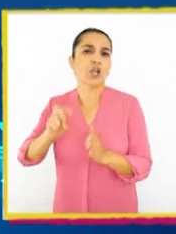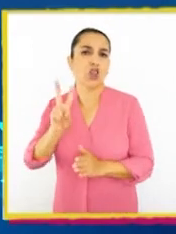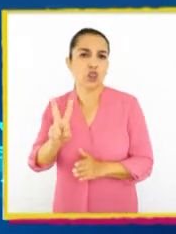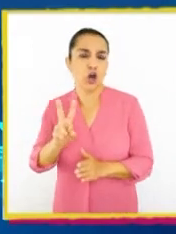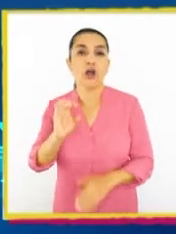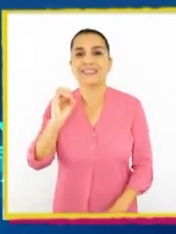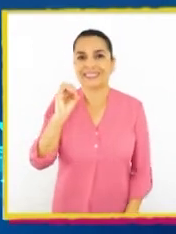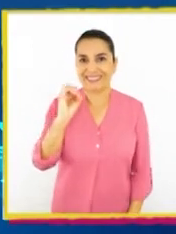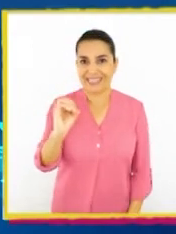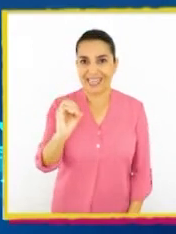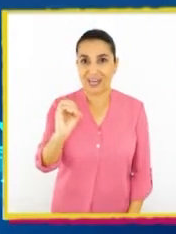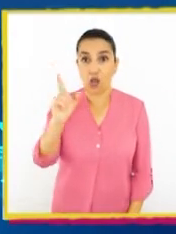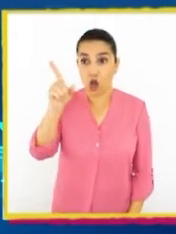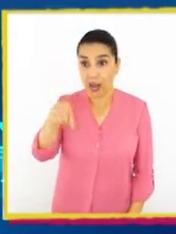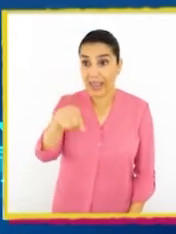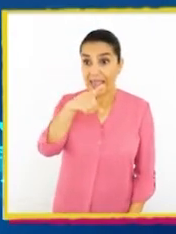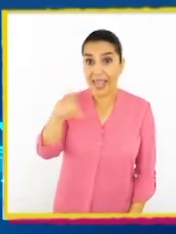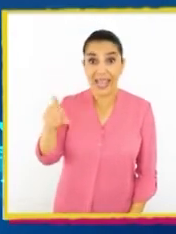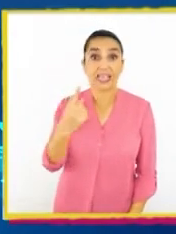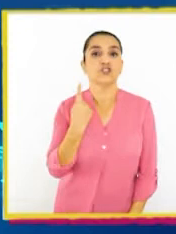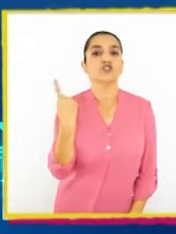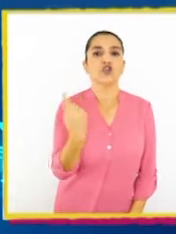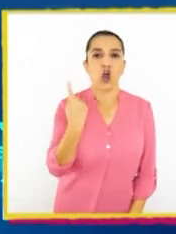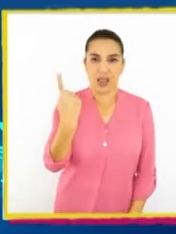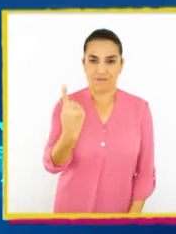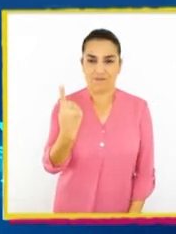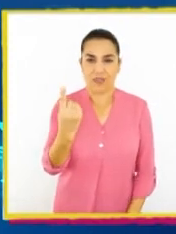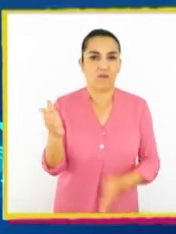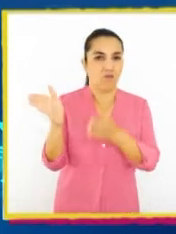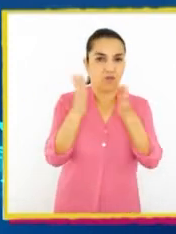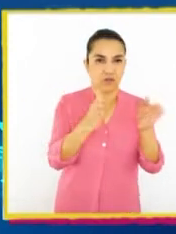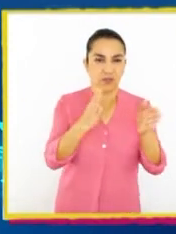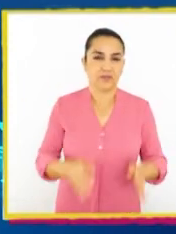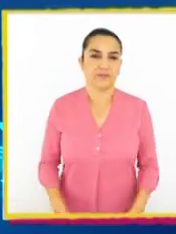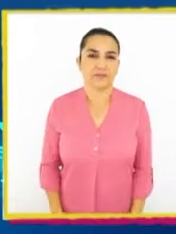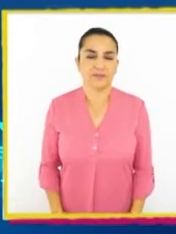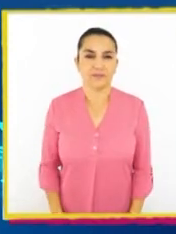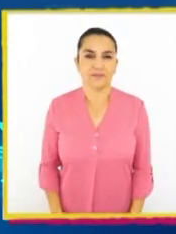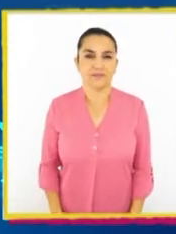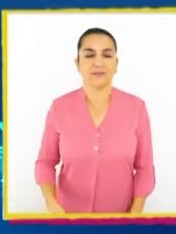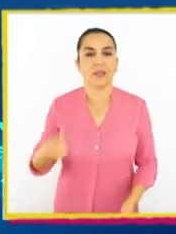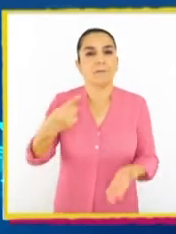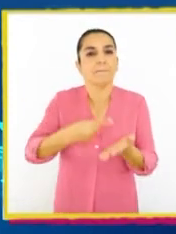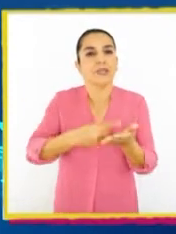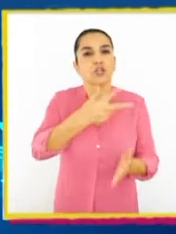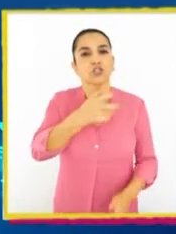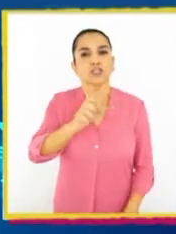es 0, así que nos quede la x despejada. Y al otro lado,